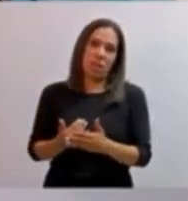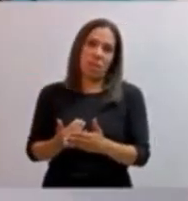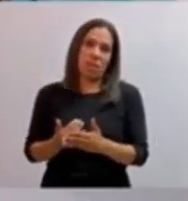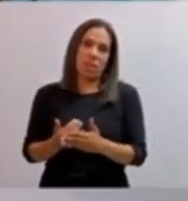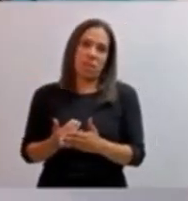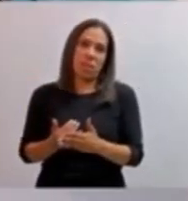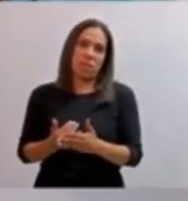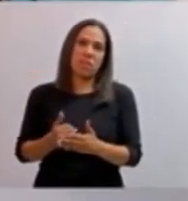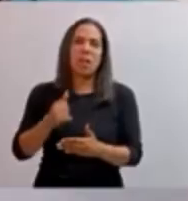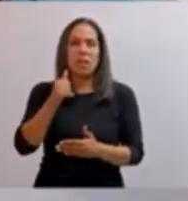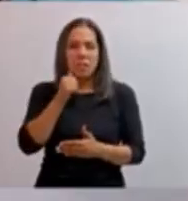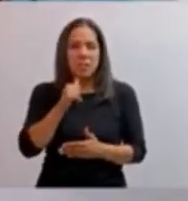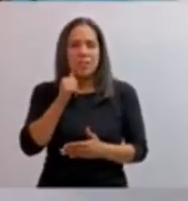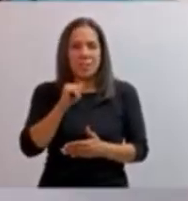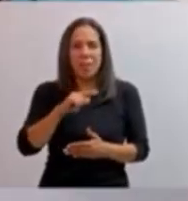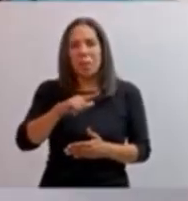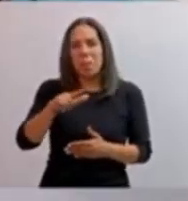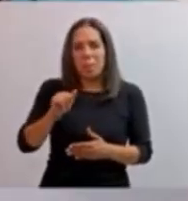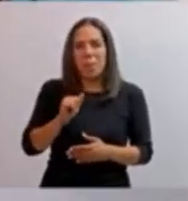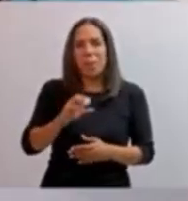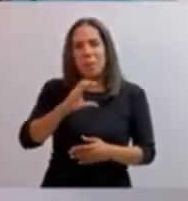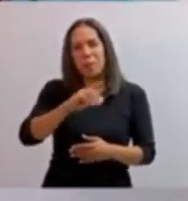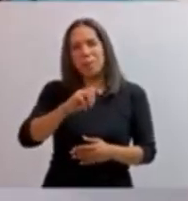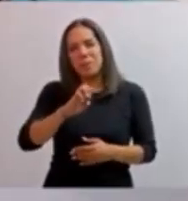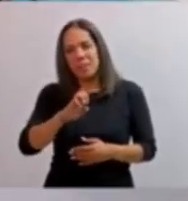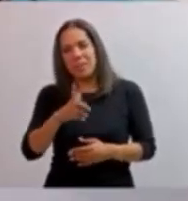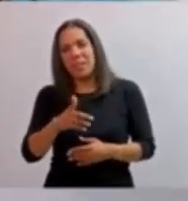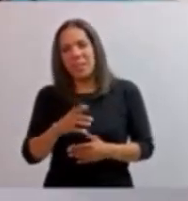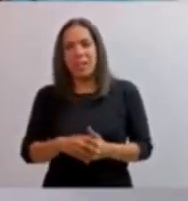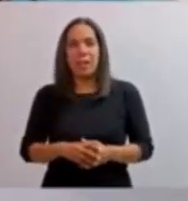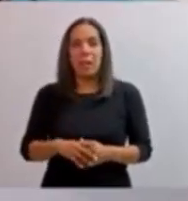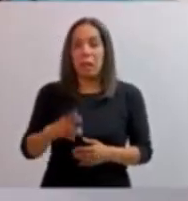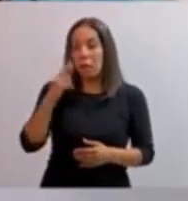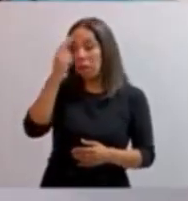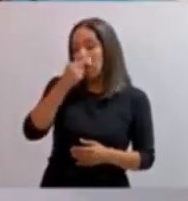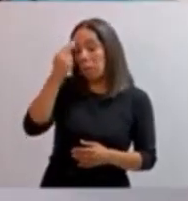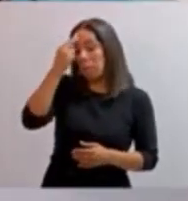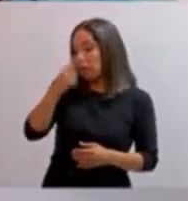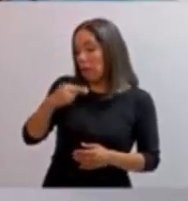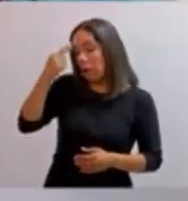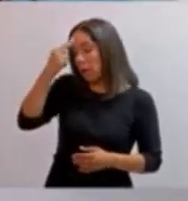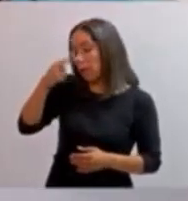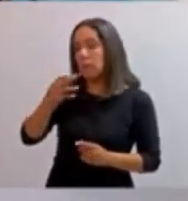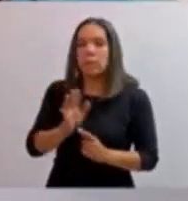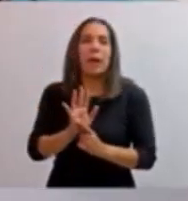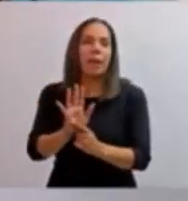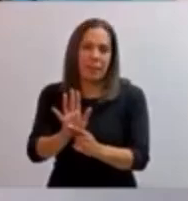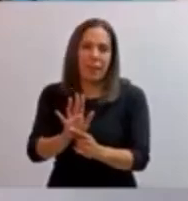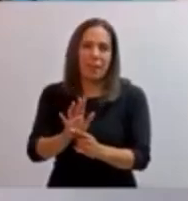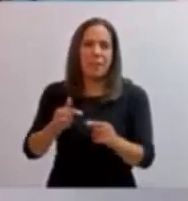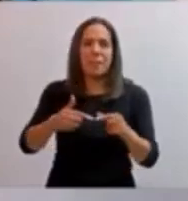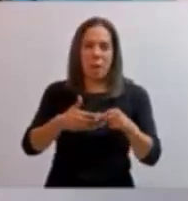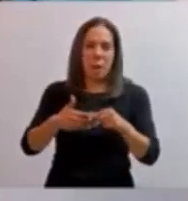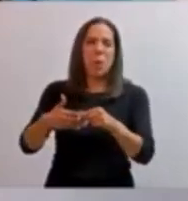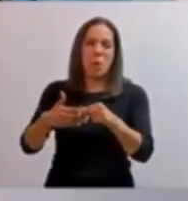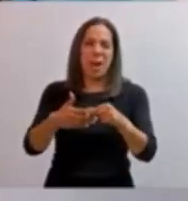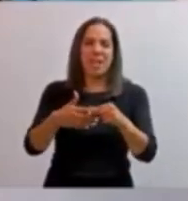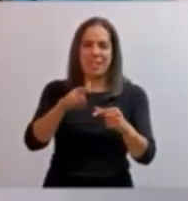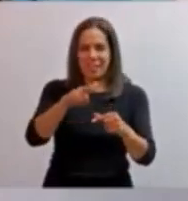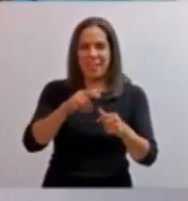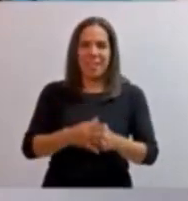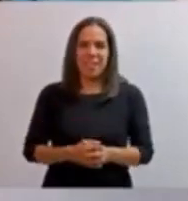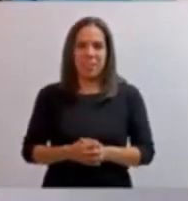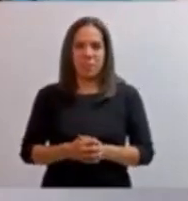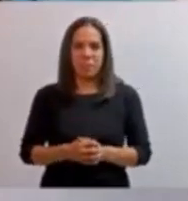recababa después del Consejo Técnico, pues evidencias de que se habían realizado los productos que se habían propuesto en las famosas guías que mencionó la maestra